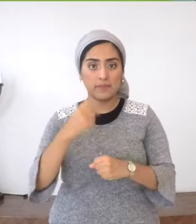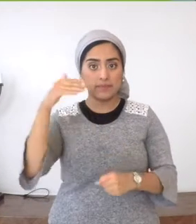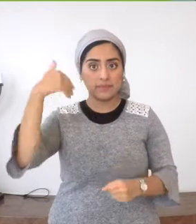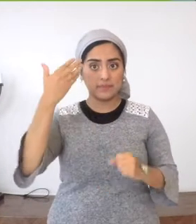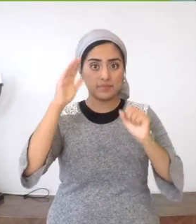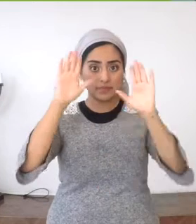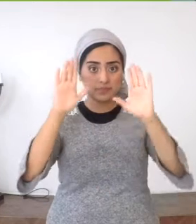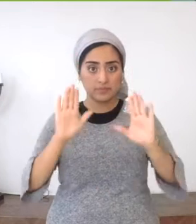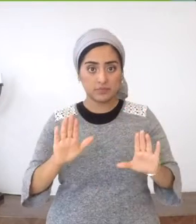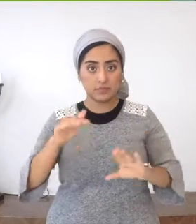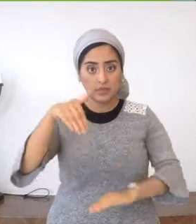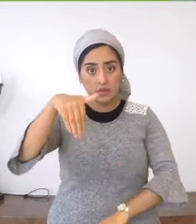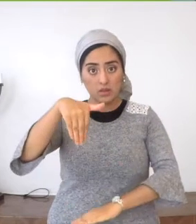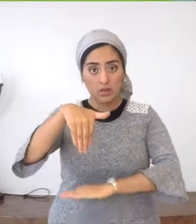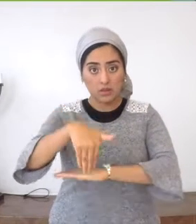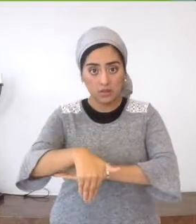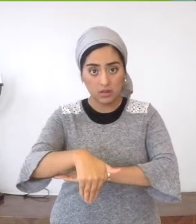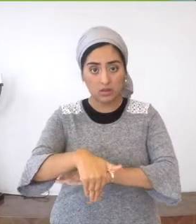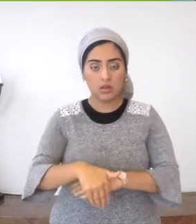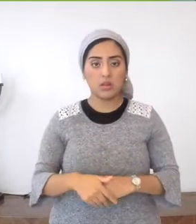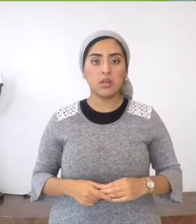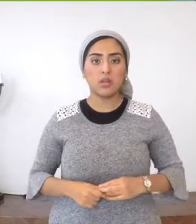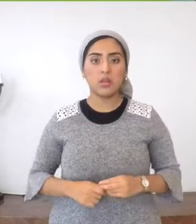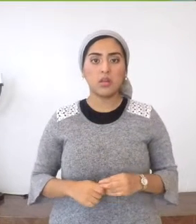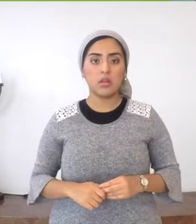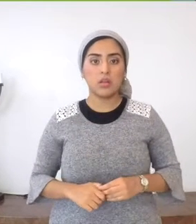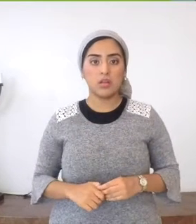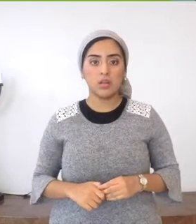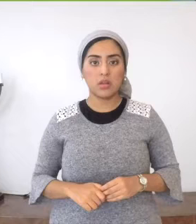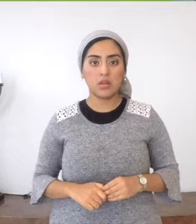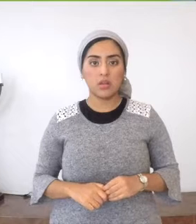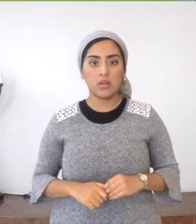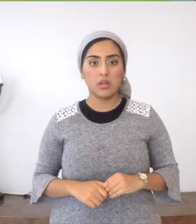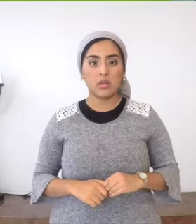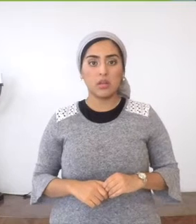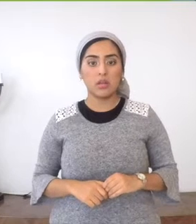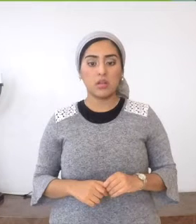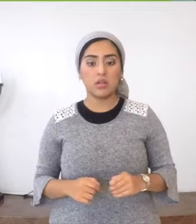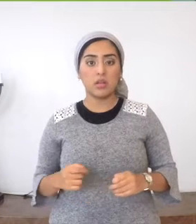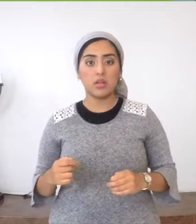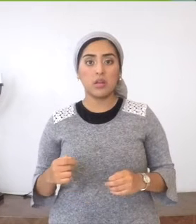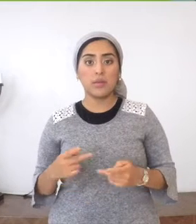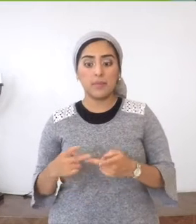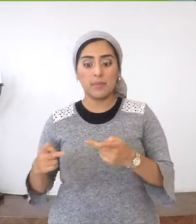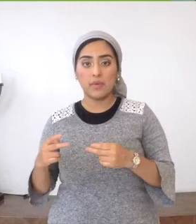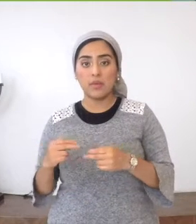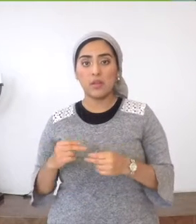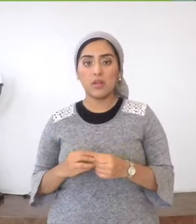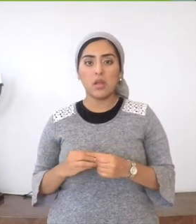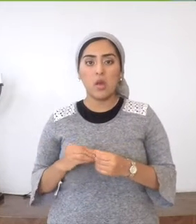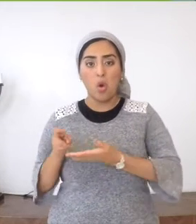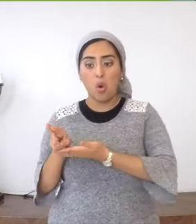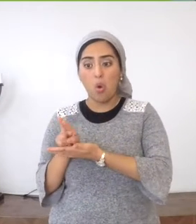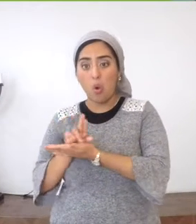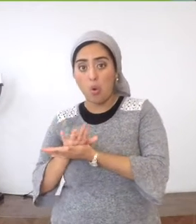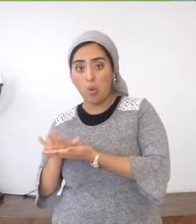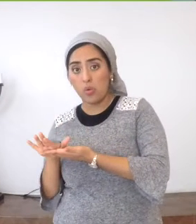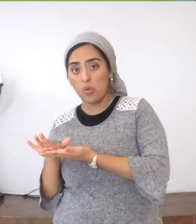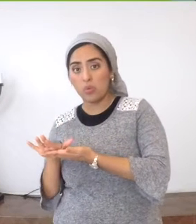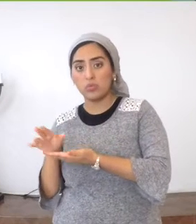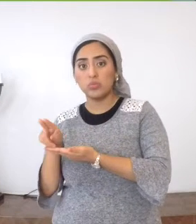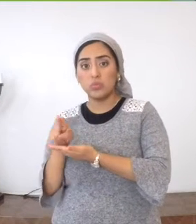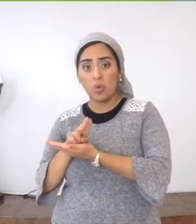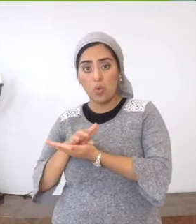sábado En la noche El año nuevo Judío Que será el próximo Domingo Por la noche Es que ellos Cuentan De un día Para otro El lado De la